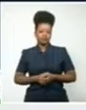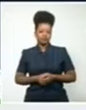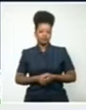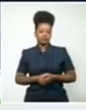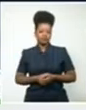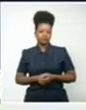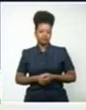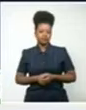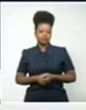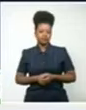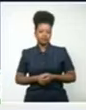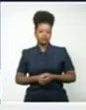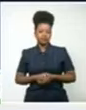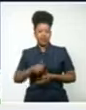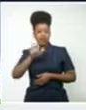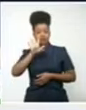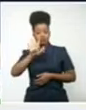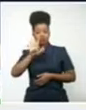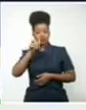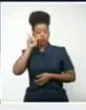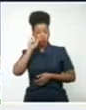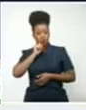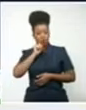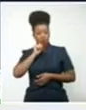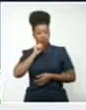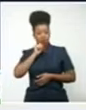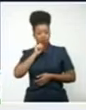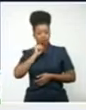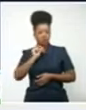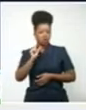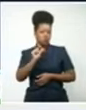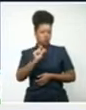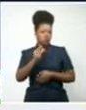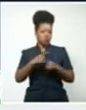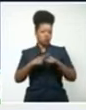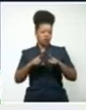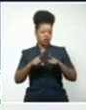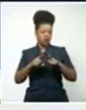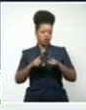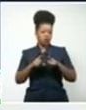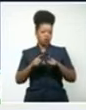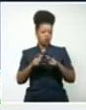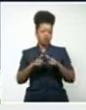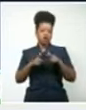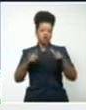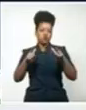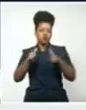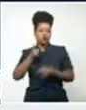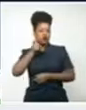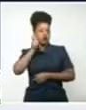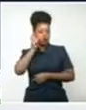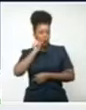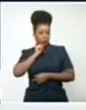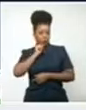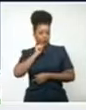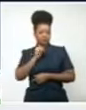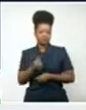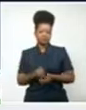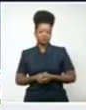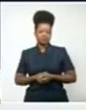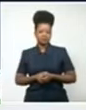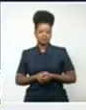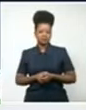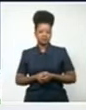hay 5 del masculino, discreto, pero bueno, un poquito mayor el del sexo masculino, y en el